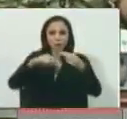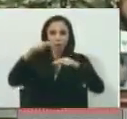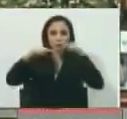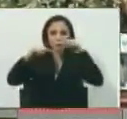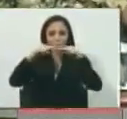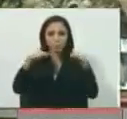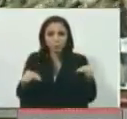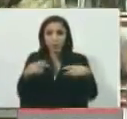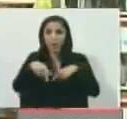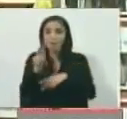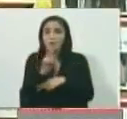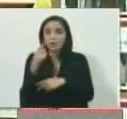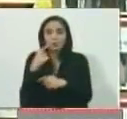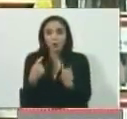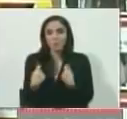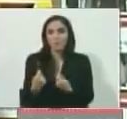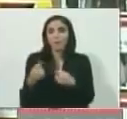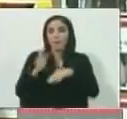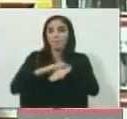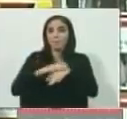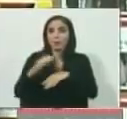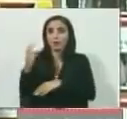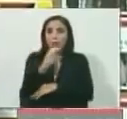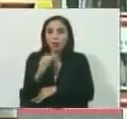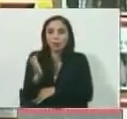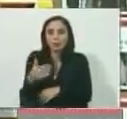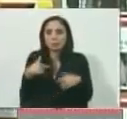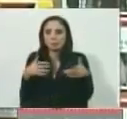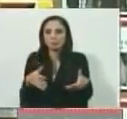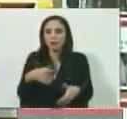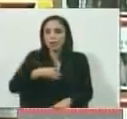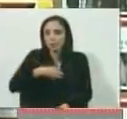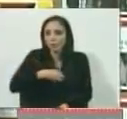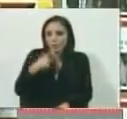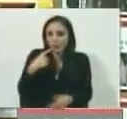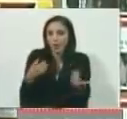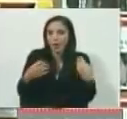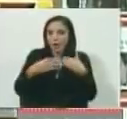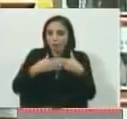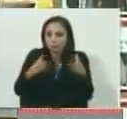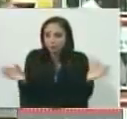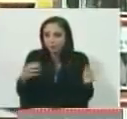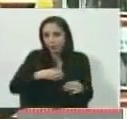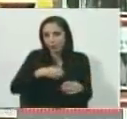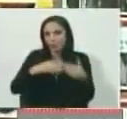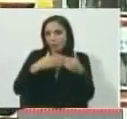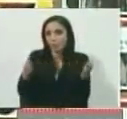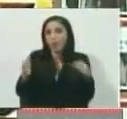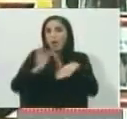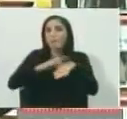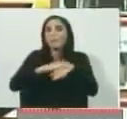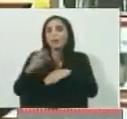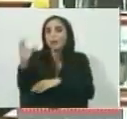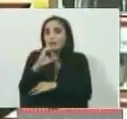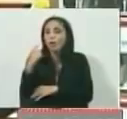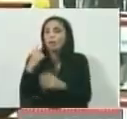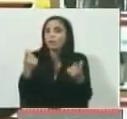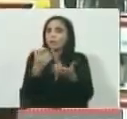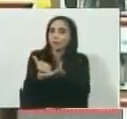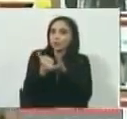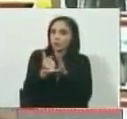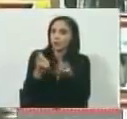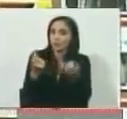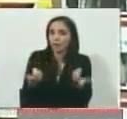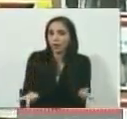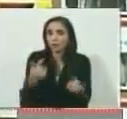Venezuela que corriera con todos los gastos porque Colombia no podía. Se hizo ese puente, no lo hemos podido abrir porque Colombia no quiere colaborar. Ellos